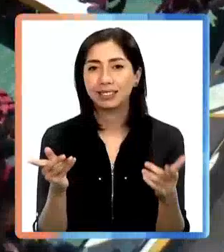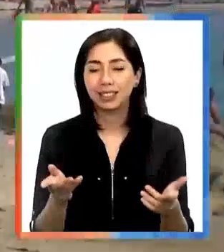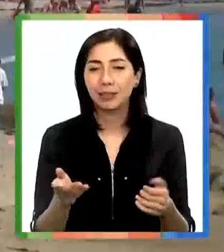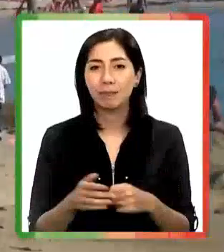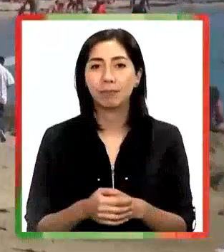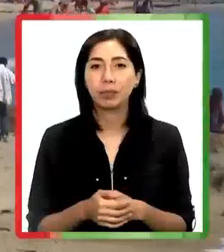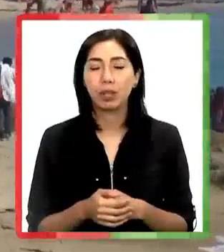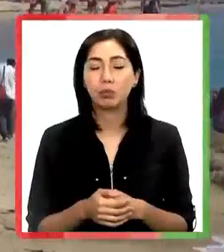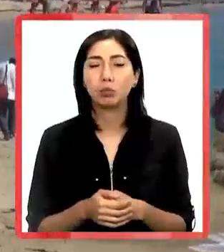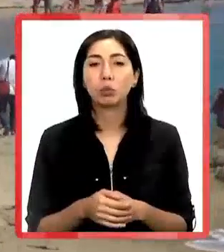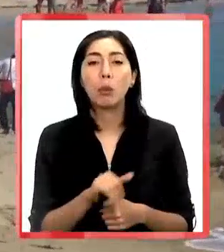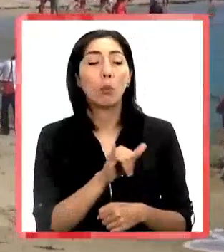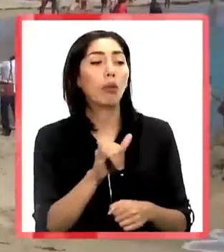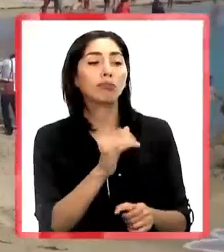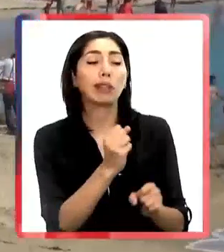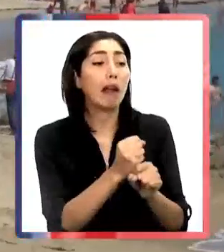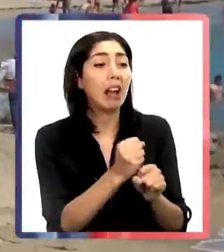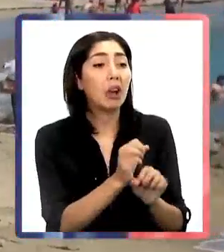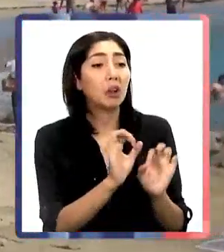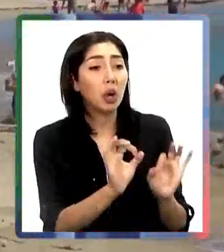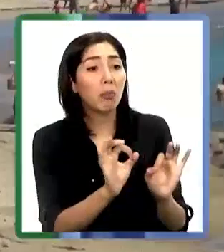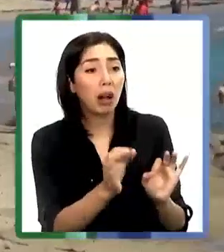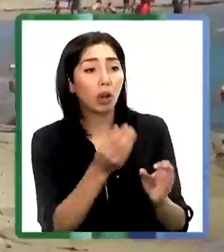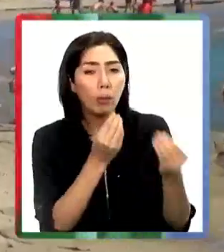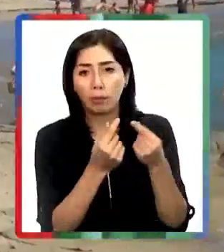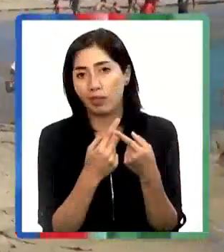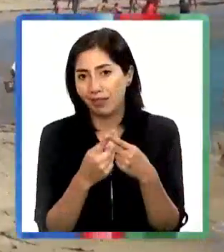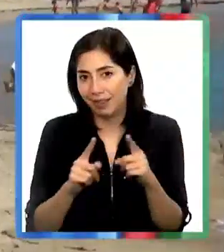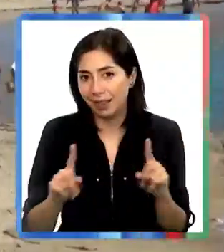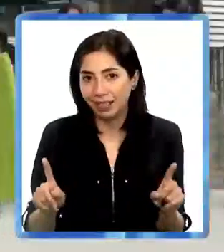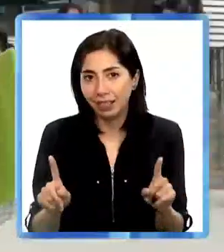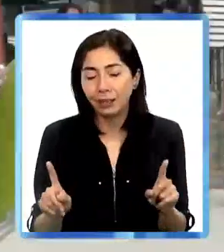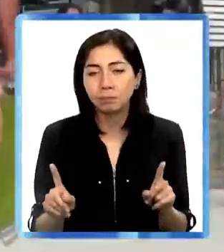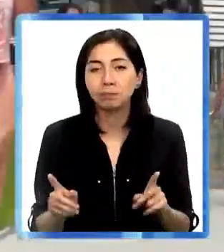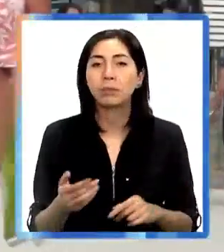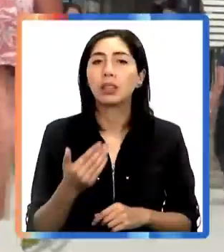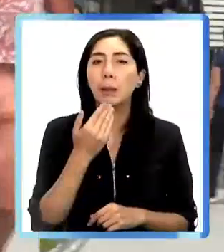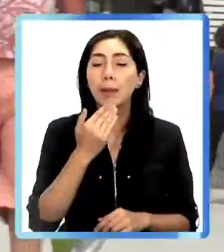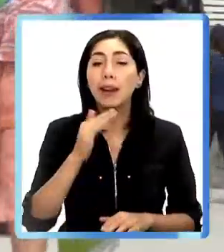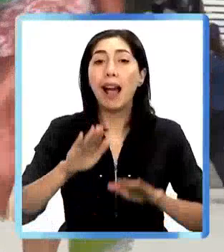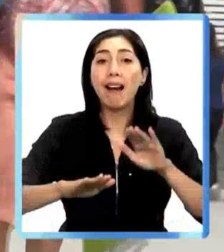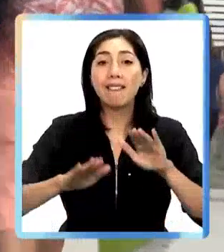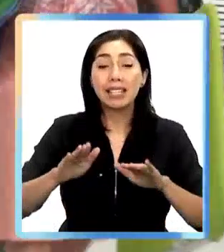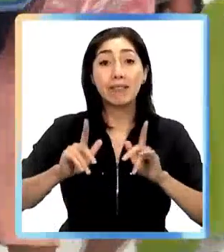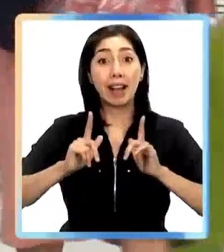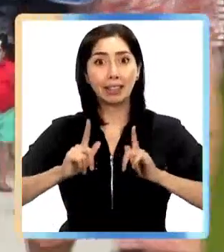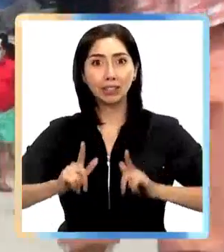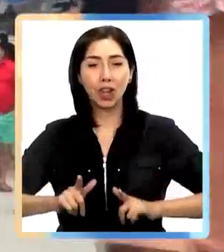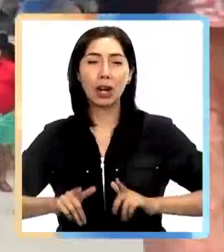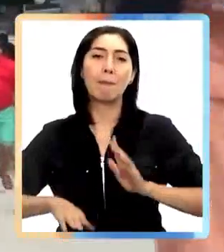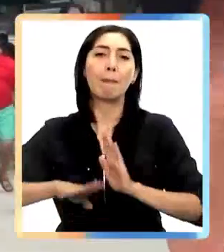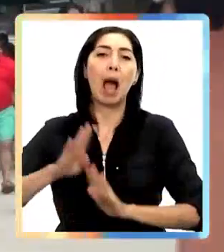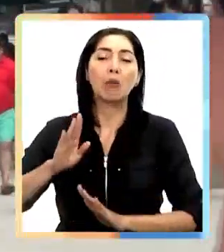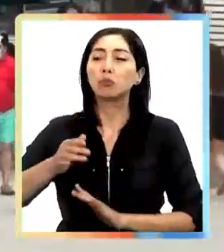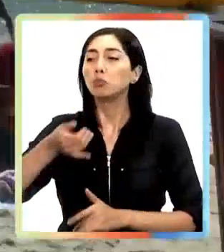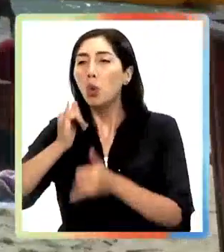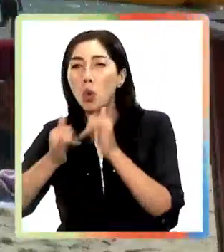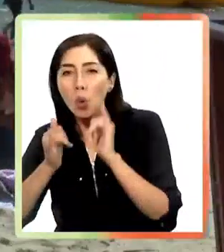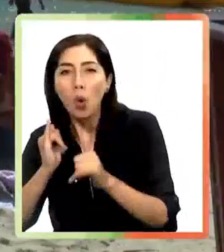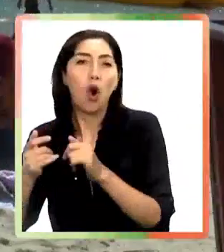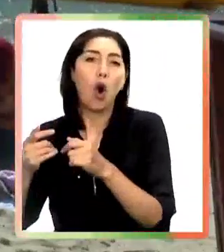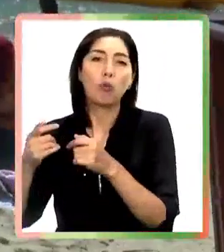durante nuestra temporada activa. Y también muchas veces hay mayor consumo de sustancias durante las